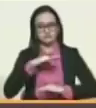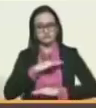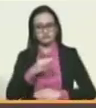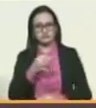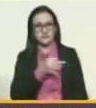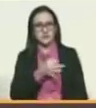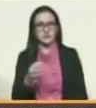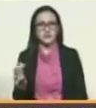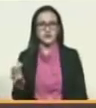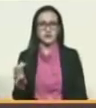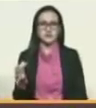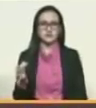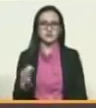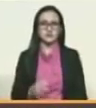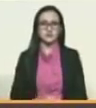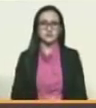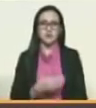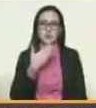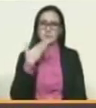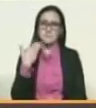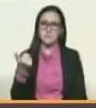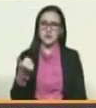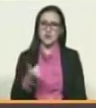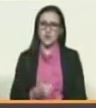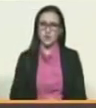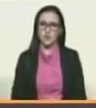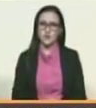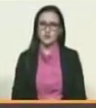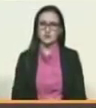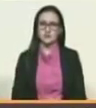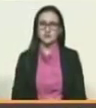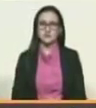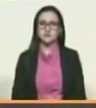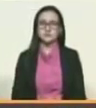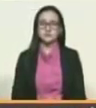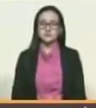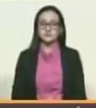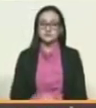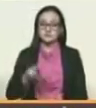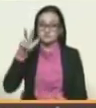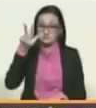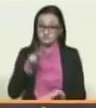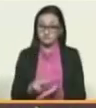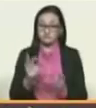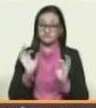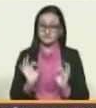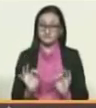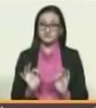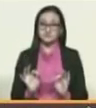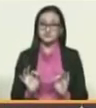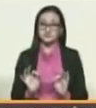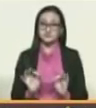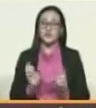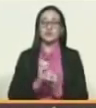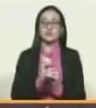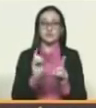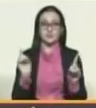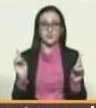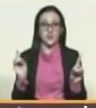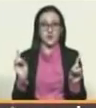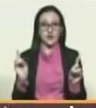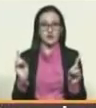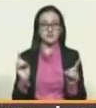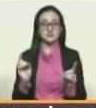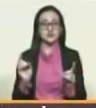posible y lo mejor para la consolidación de la democracia y la